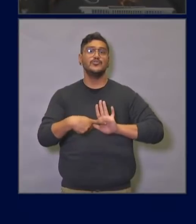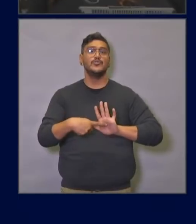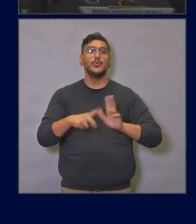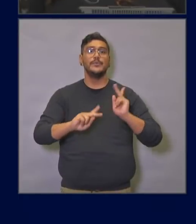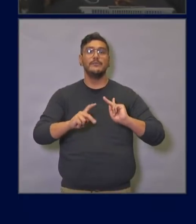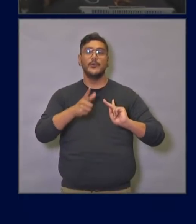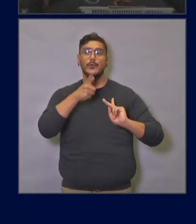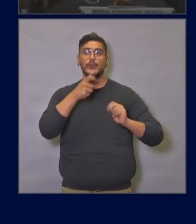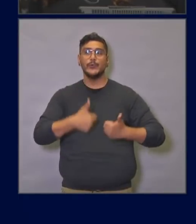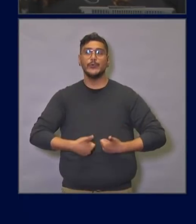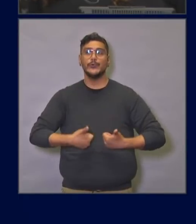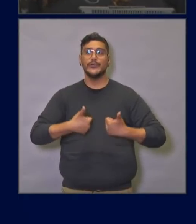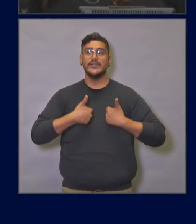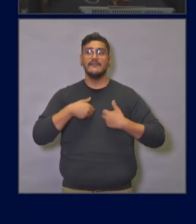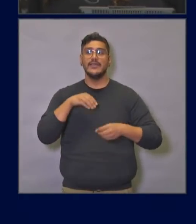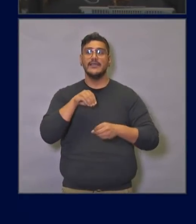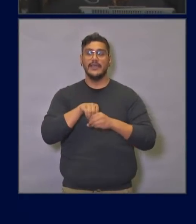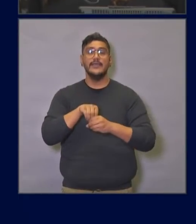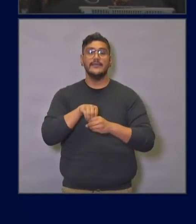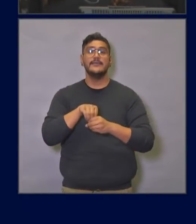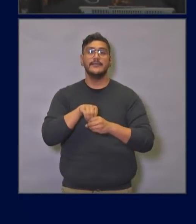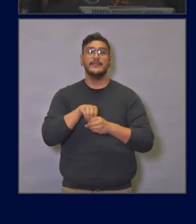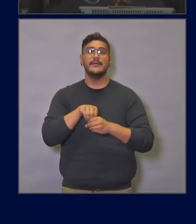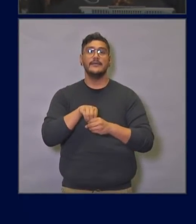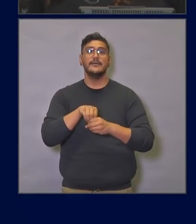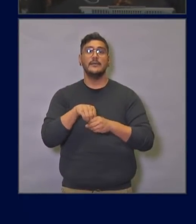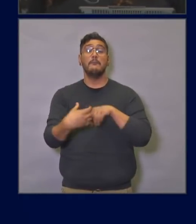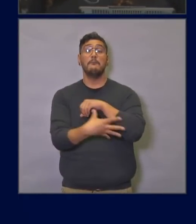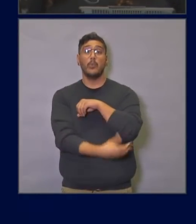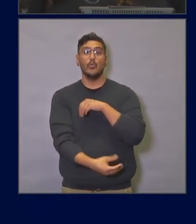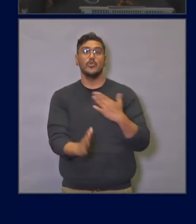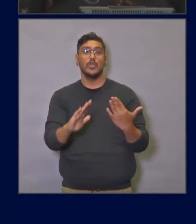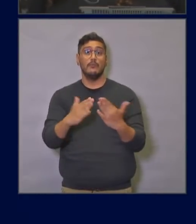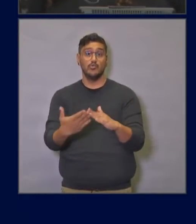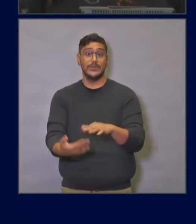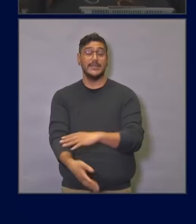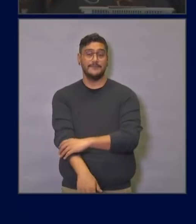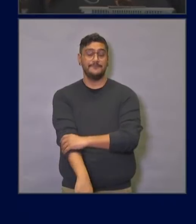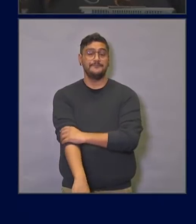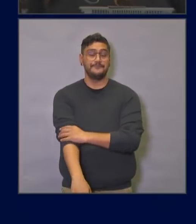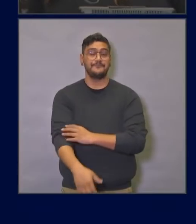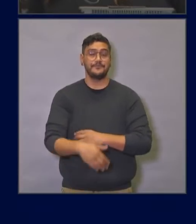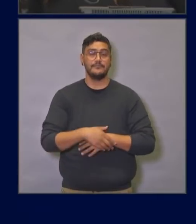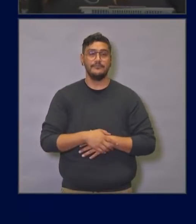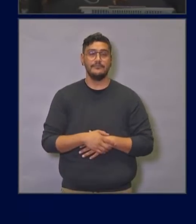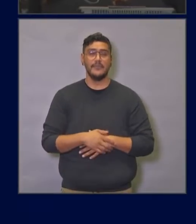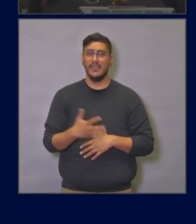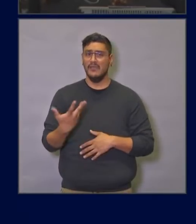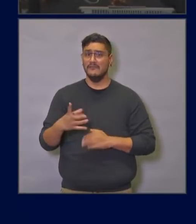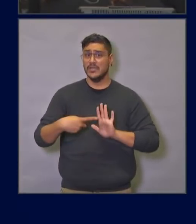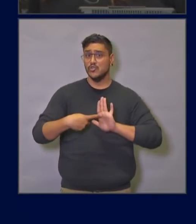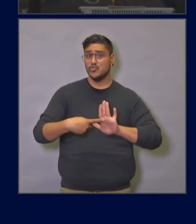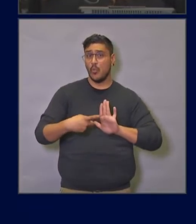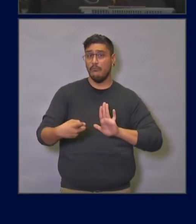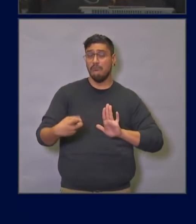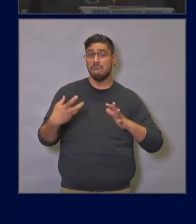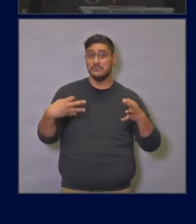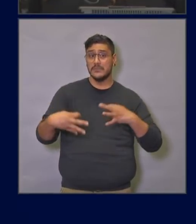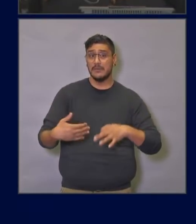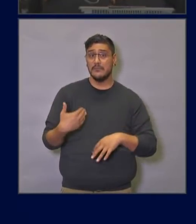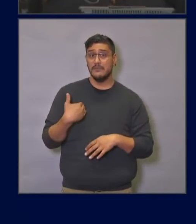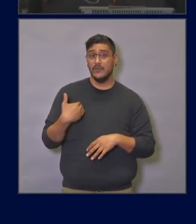personas que viven en las comunidades más pobres. Como hemos señalado anteriormente,